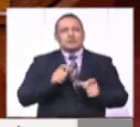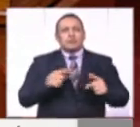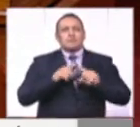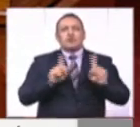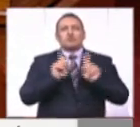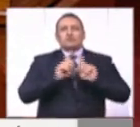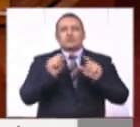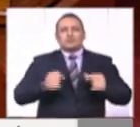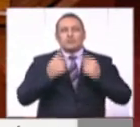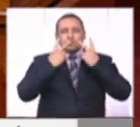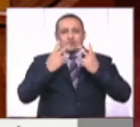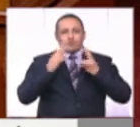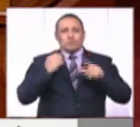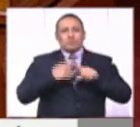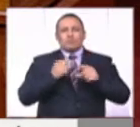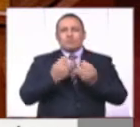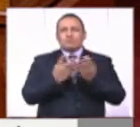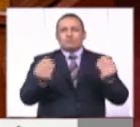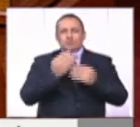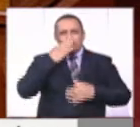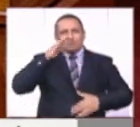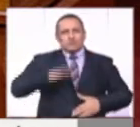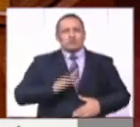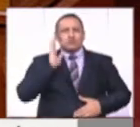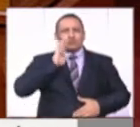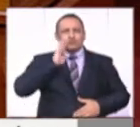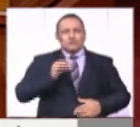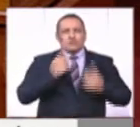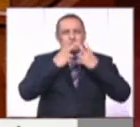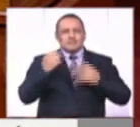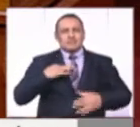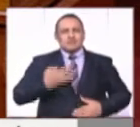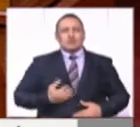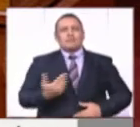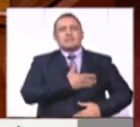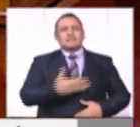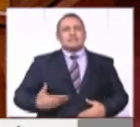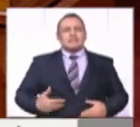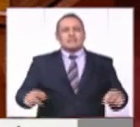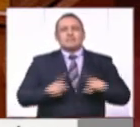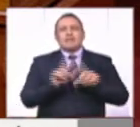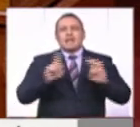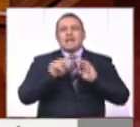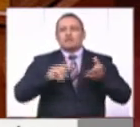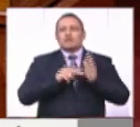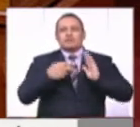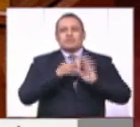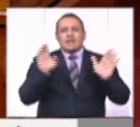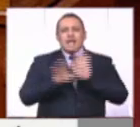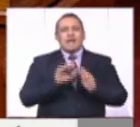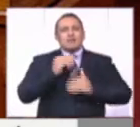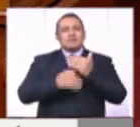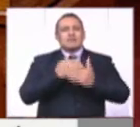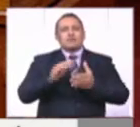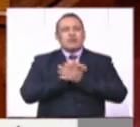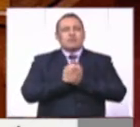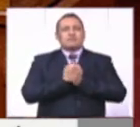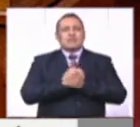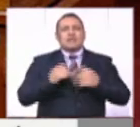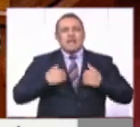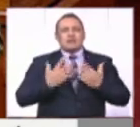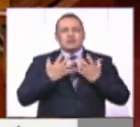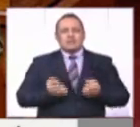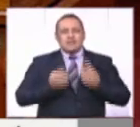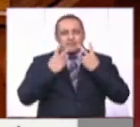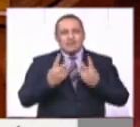no estamos viendo por esos miles de niños contaminados señor presidente acá no se trata de llevar una amistad acá lo que se